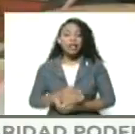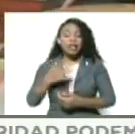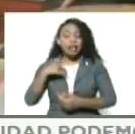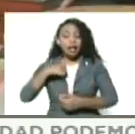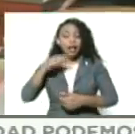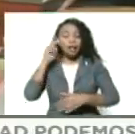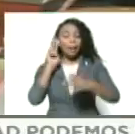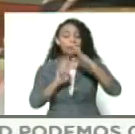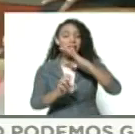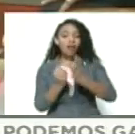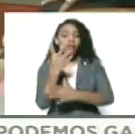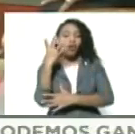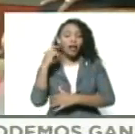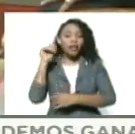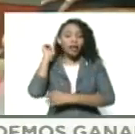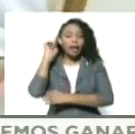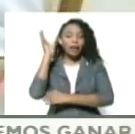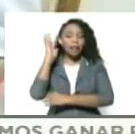Miraflores, del Palacio Presidencial.